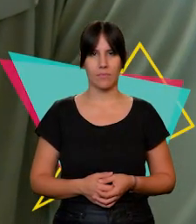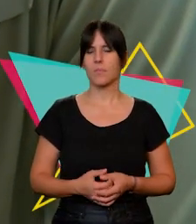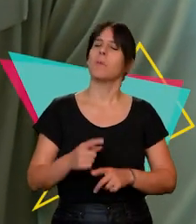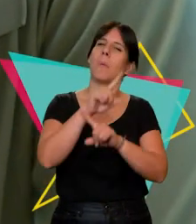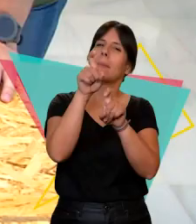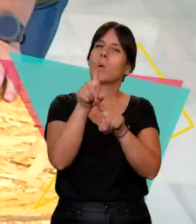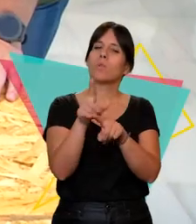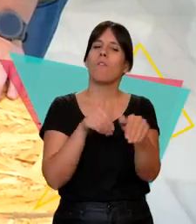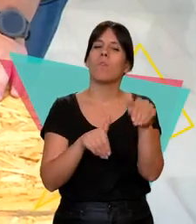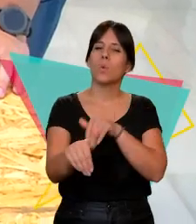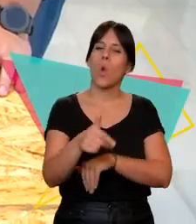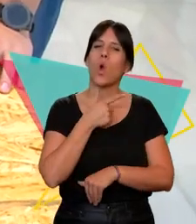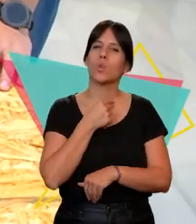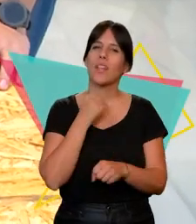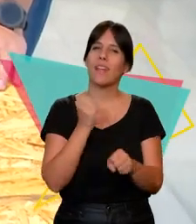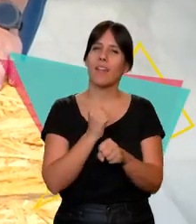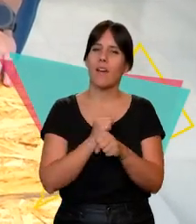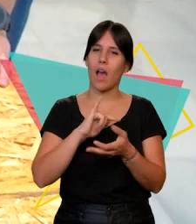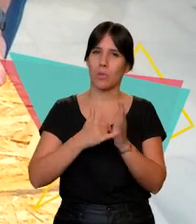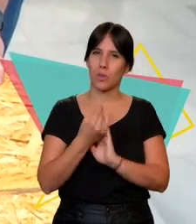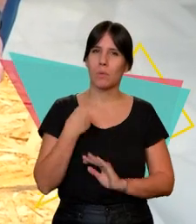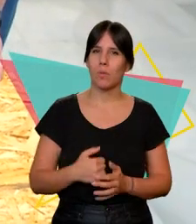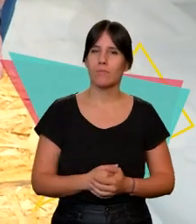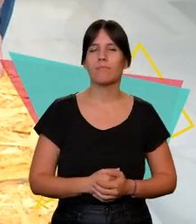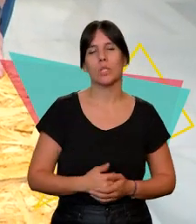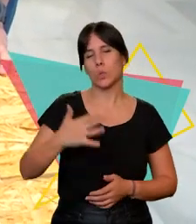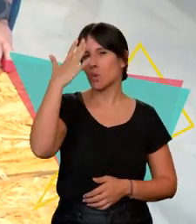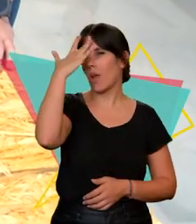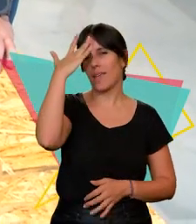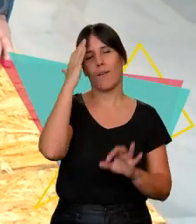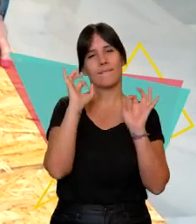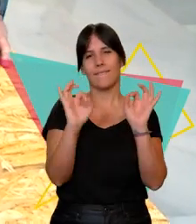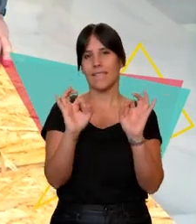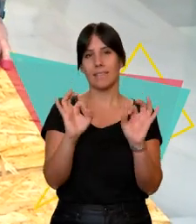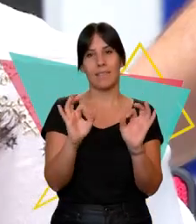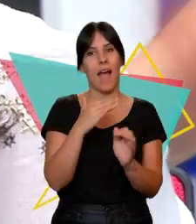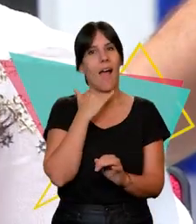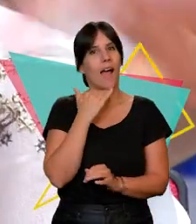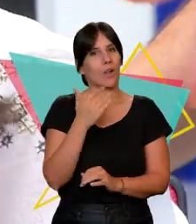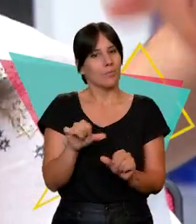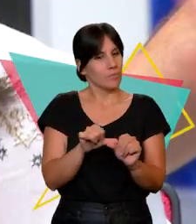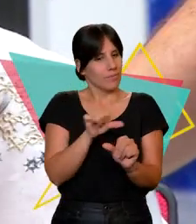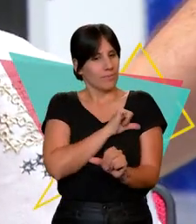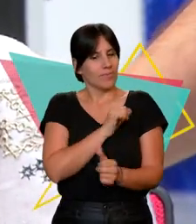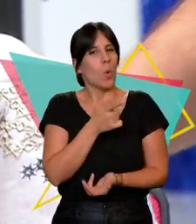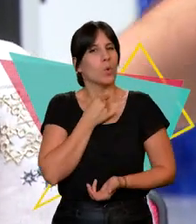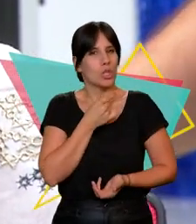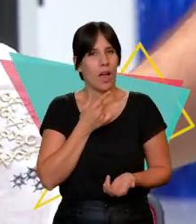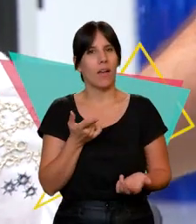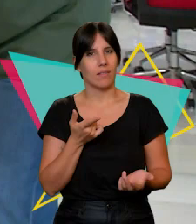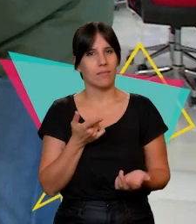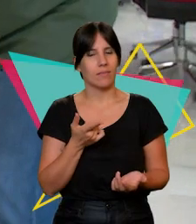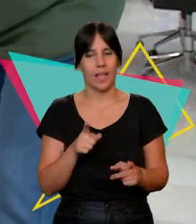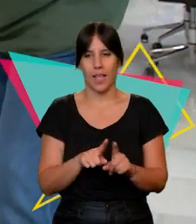¿Y te gustaría desarrollar tu futuro en este tipo de proyectos? La verdad es que sería mi sueño, porque es algo que a mí me gustaba mucho, en el